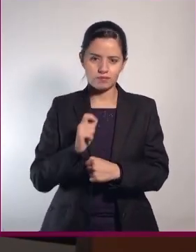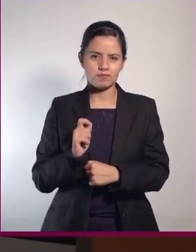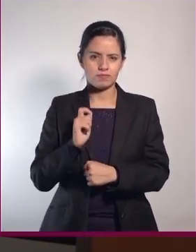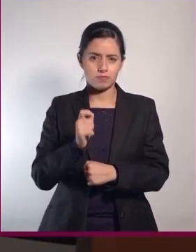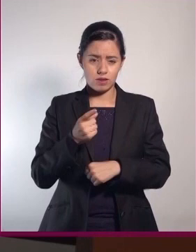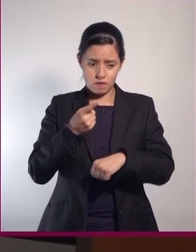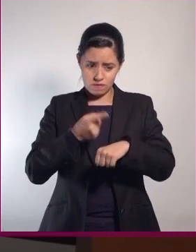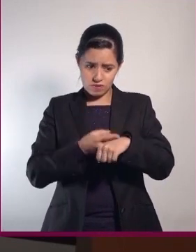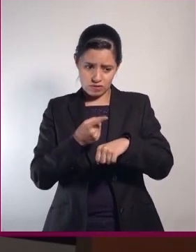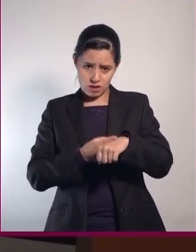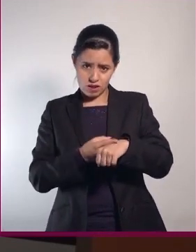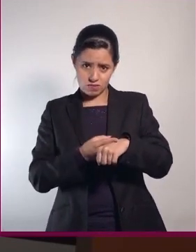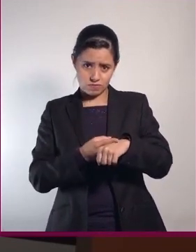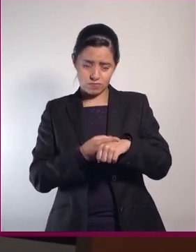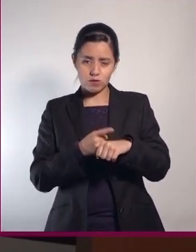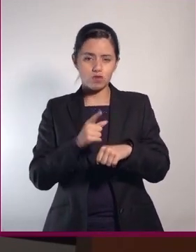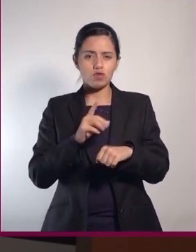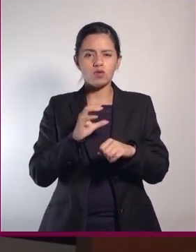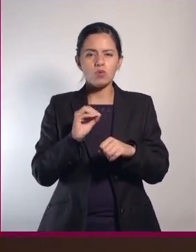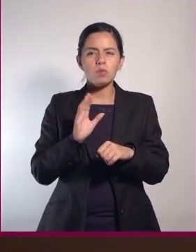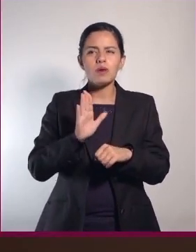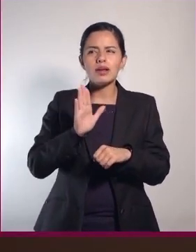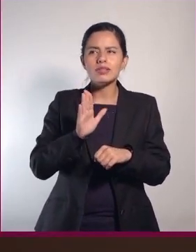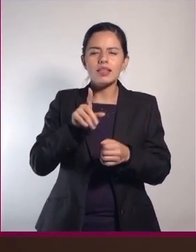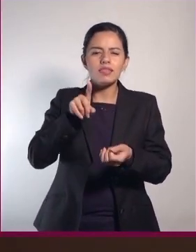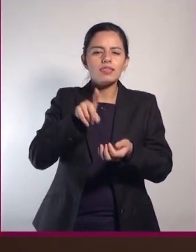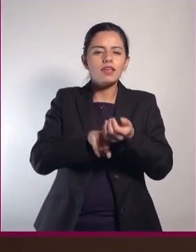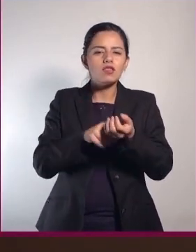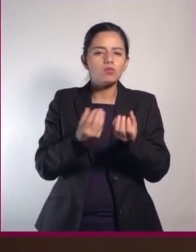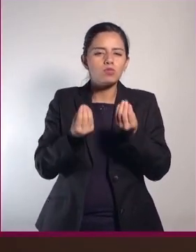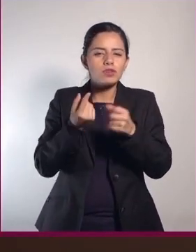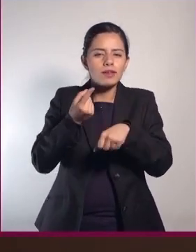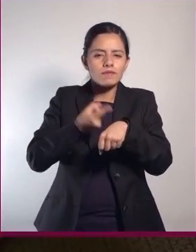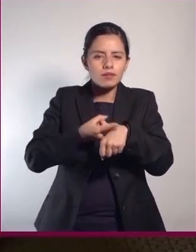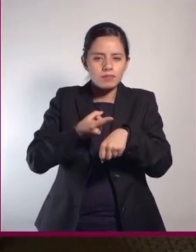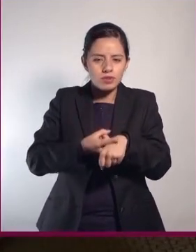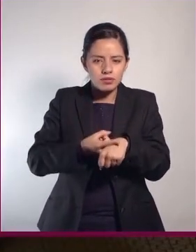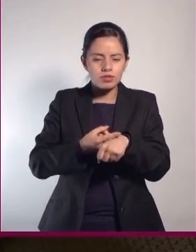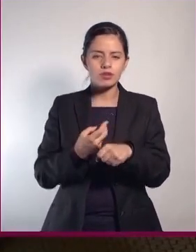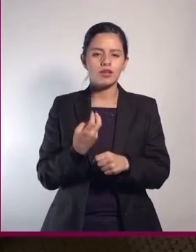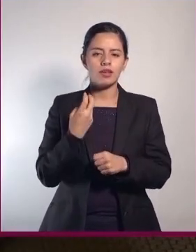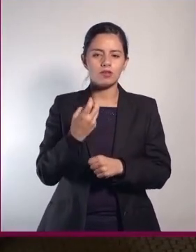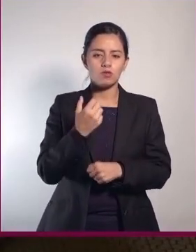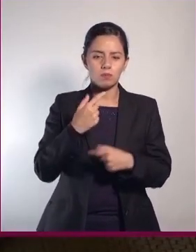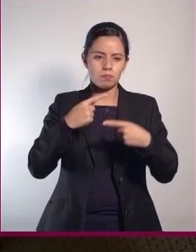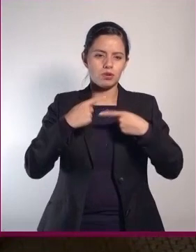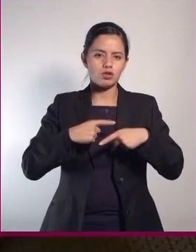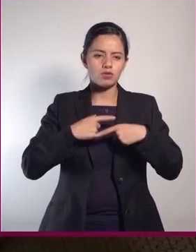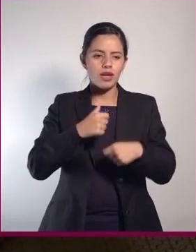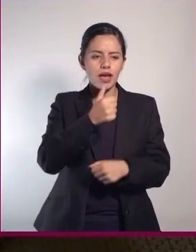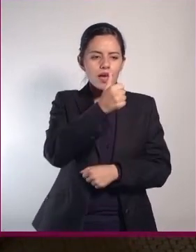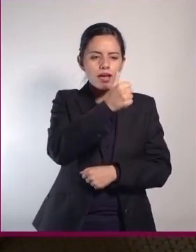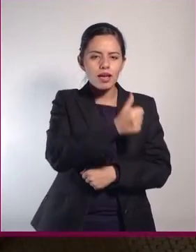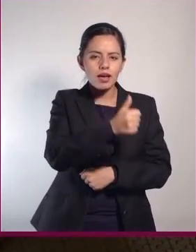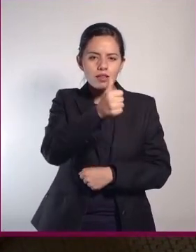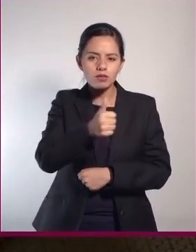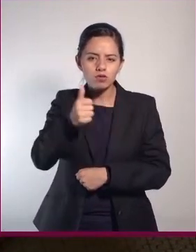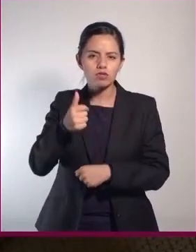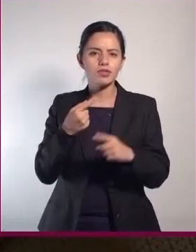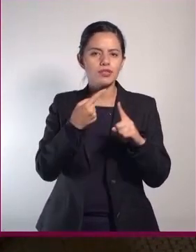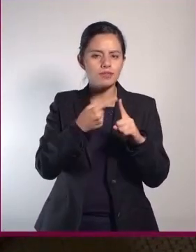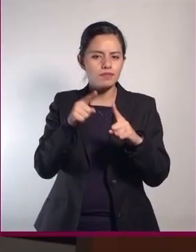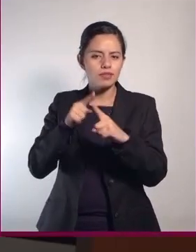una sola enfermedad, sino como muchas enfermedades. Es por lo tanto que cada persona tiene un pronóstico distinto con base a dónde